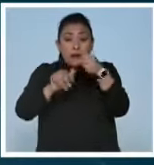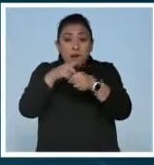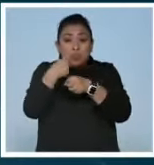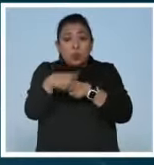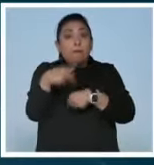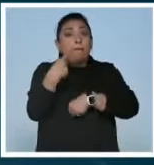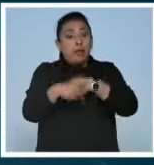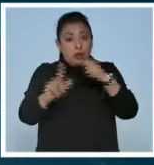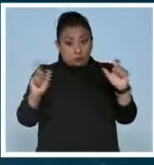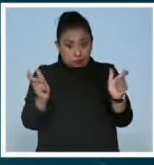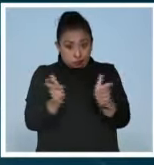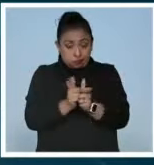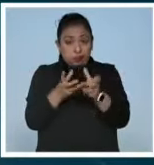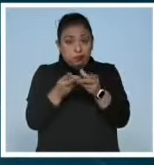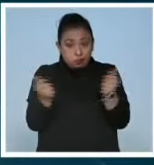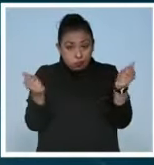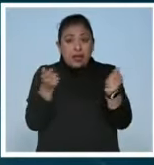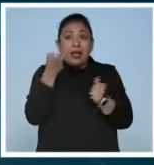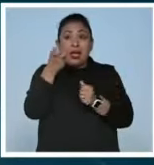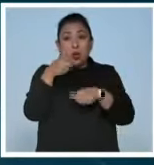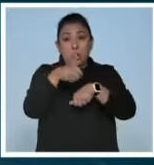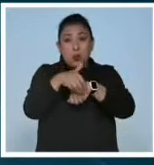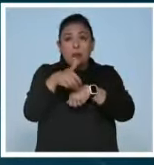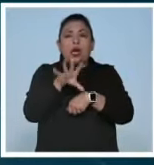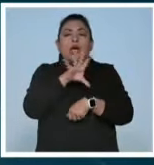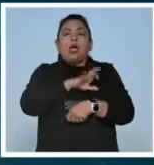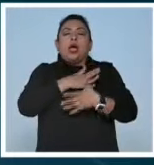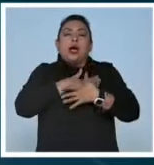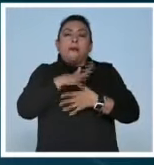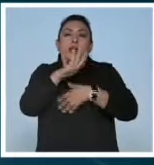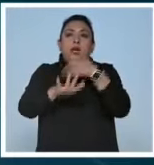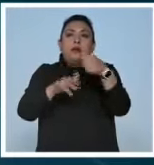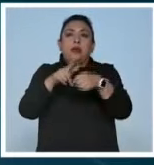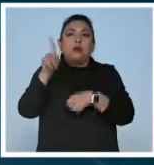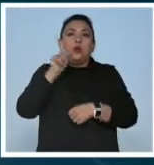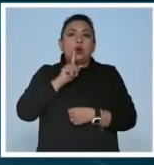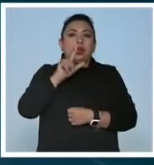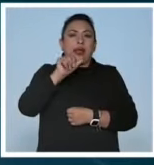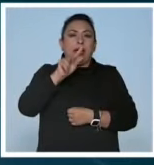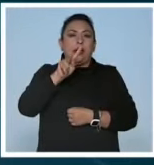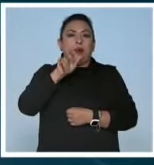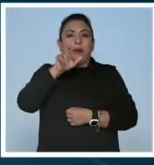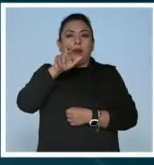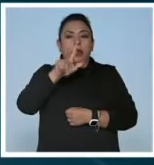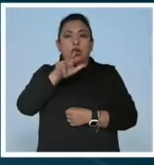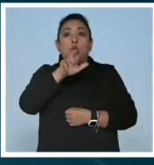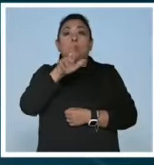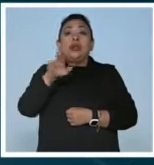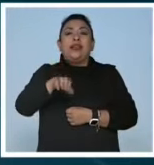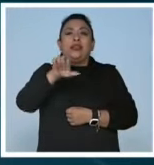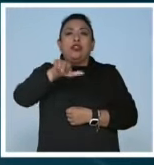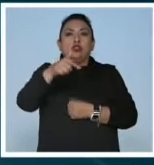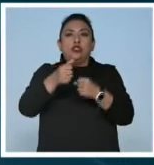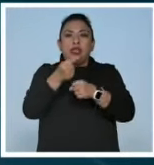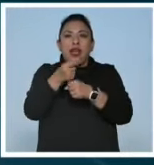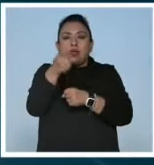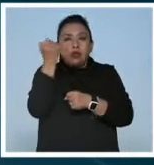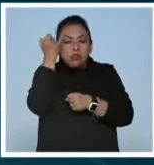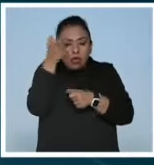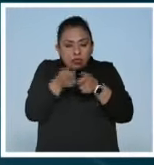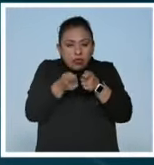de desaparecer. Ante estas cifras y derivado de su amor por los animales, Abril Ruiz Ibarra, de tan solo 12 años, creó Naked Nature,